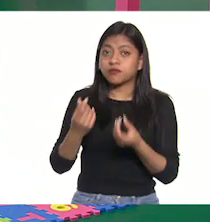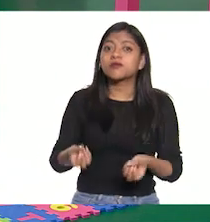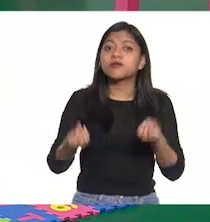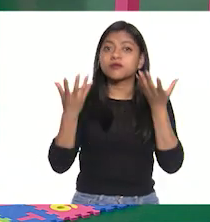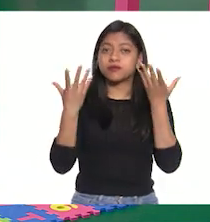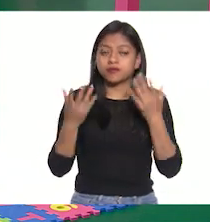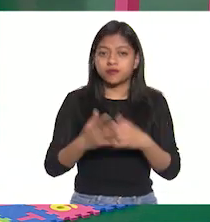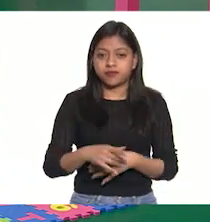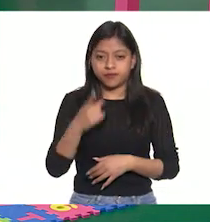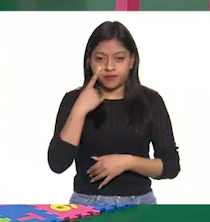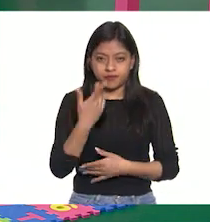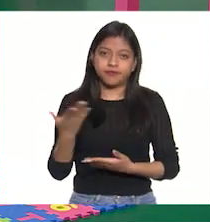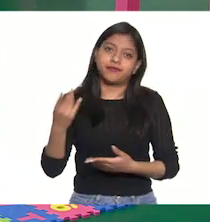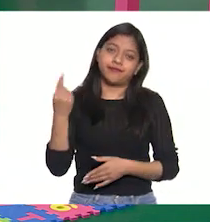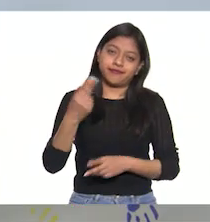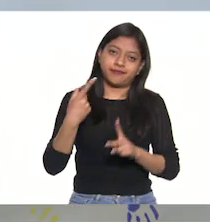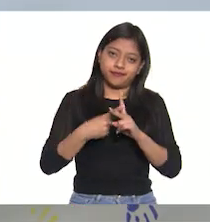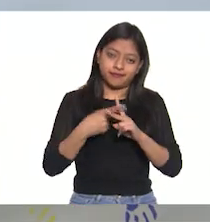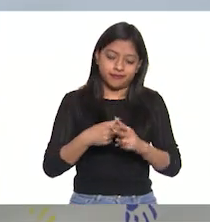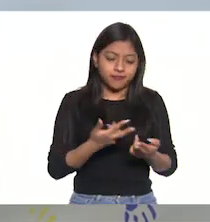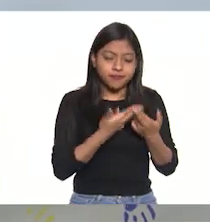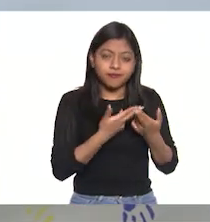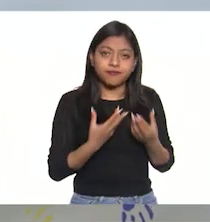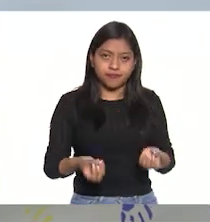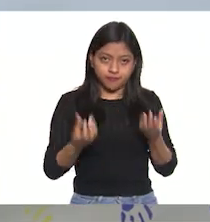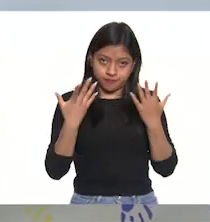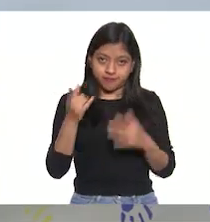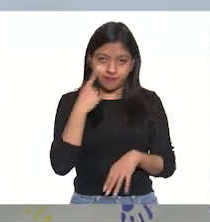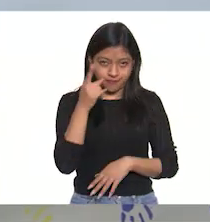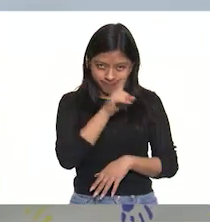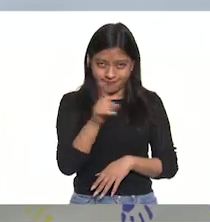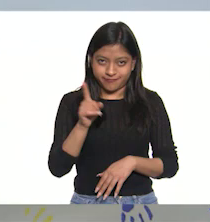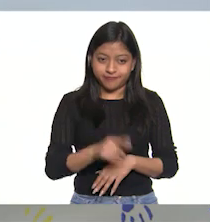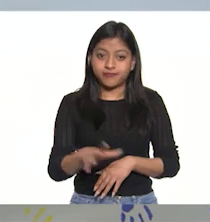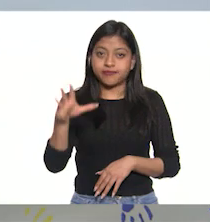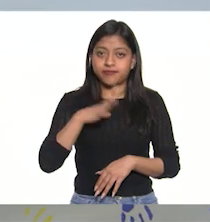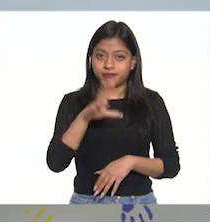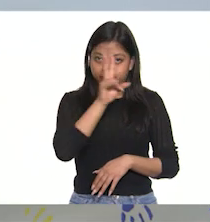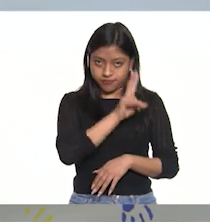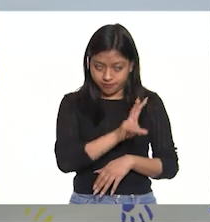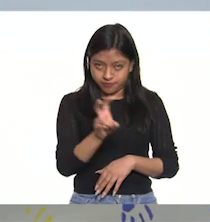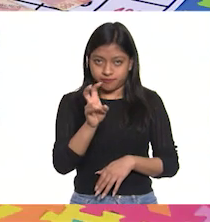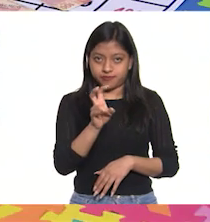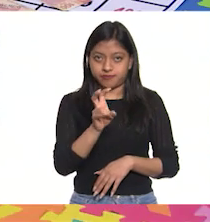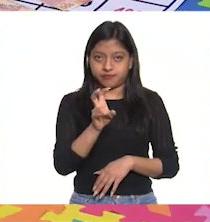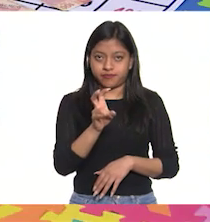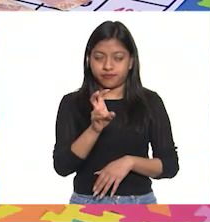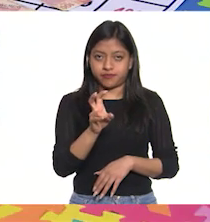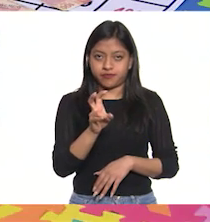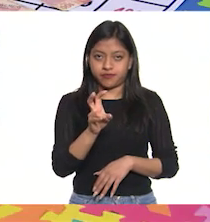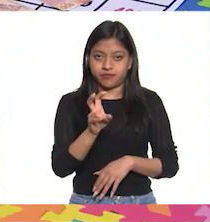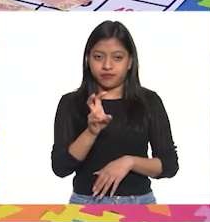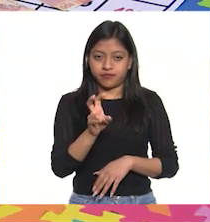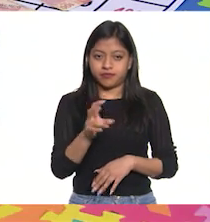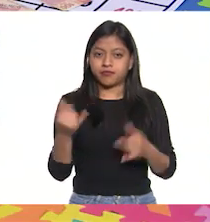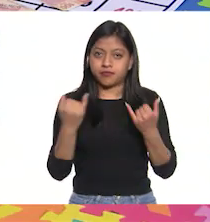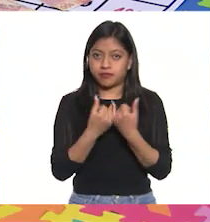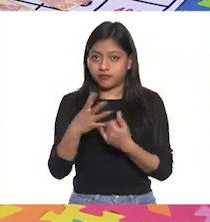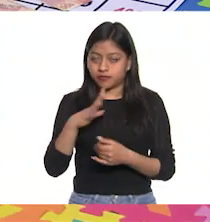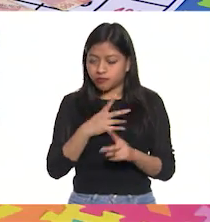que tenemos aquí que nos sobra. Muy bien. Tenemos 200 pesos. Sí. Y